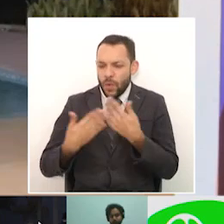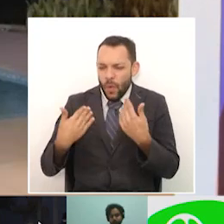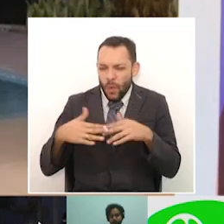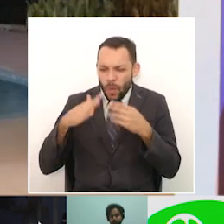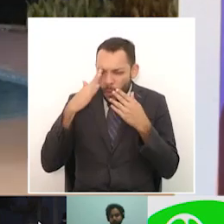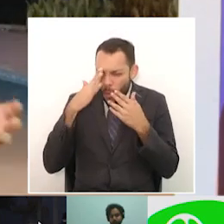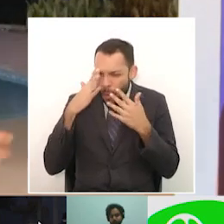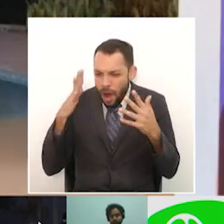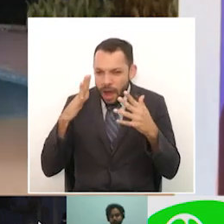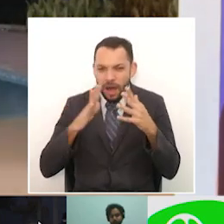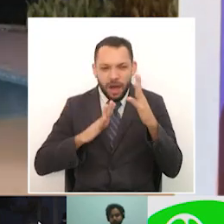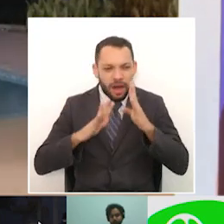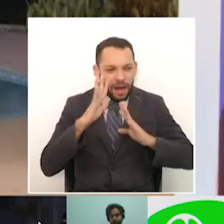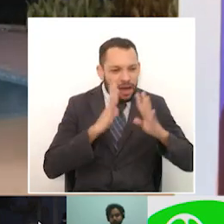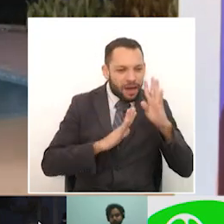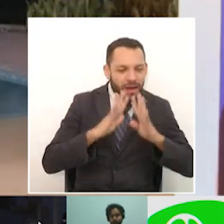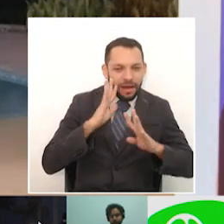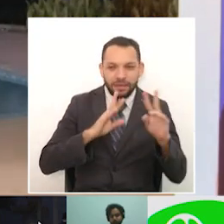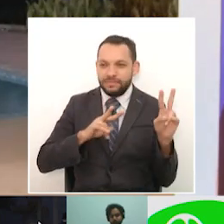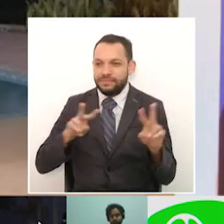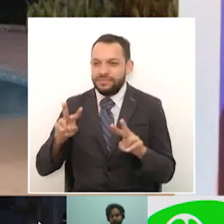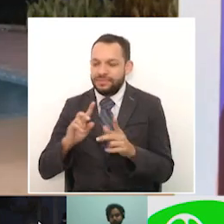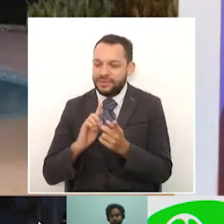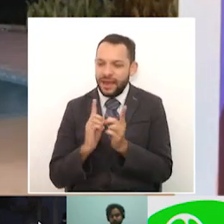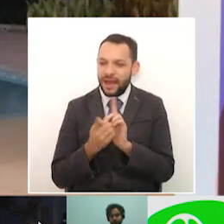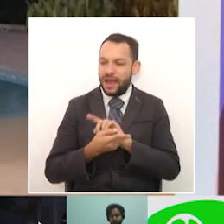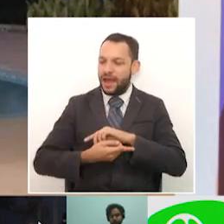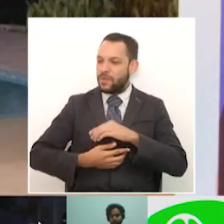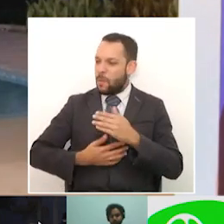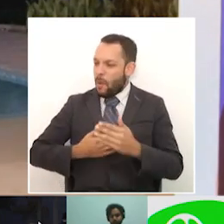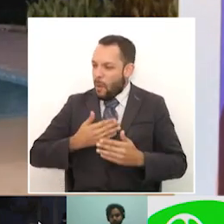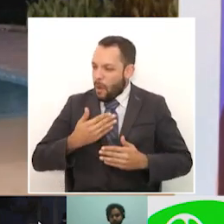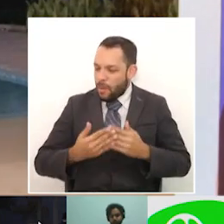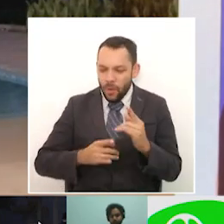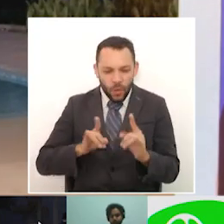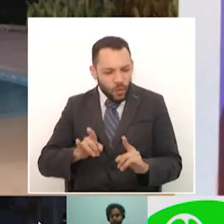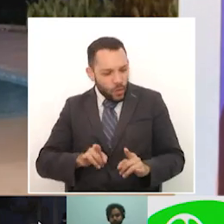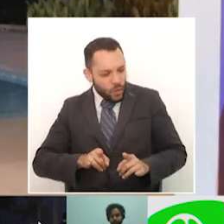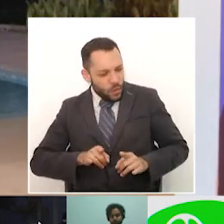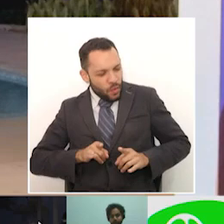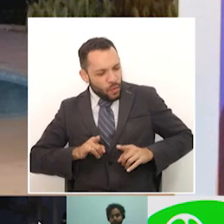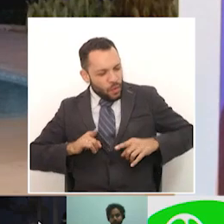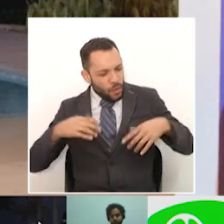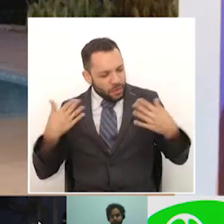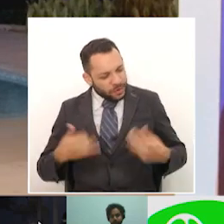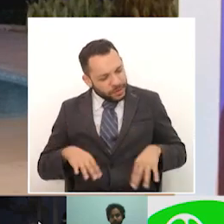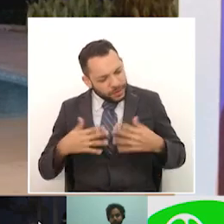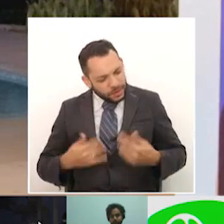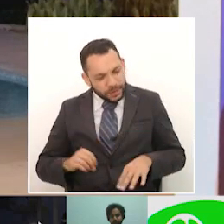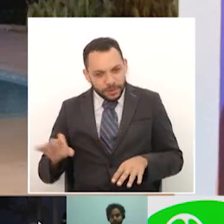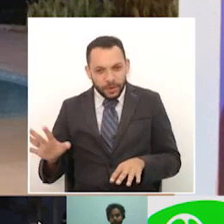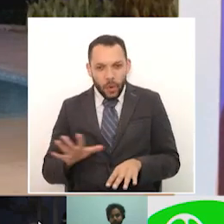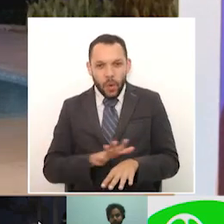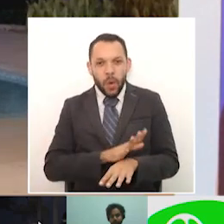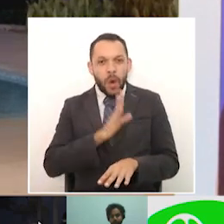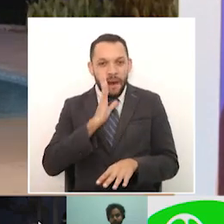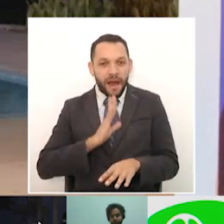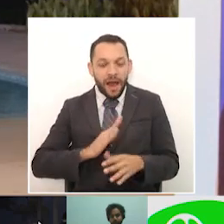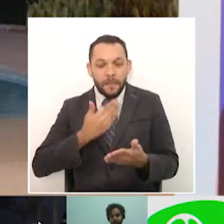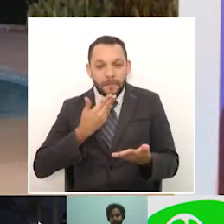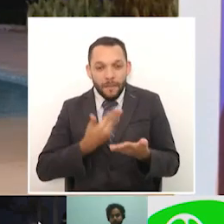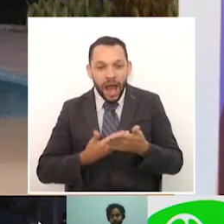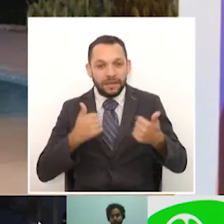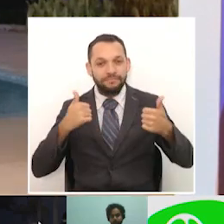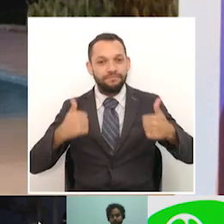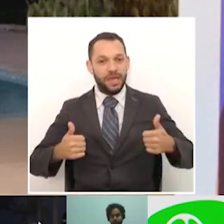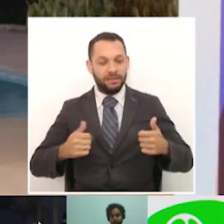porque vemos y entendemos cómo es paso a paso, no es algo que sea de la noche a la mañana, como lo hemos hablado con tanto la